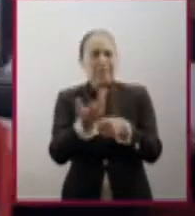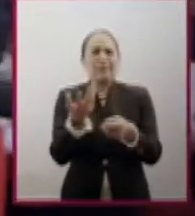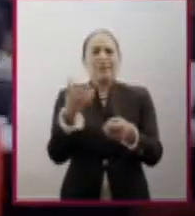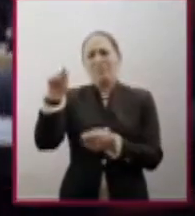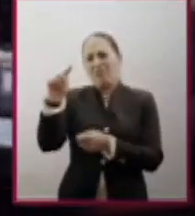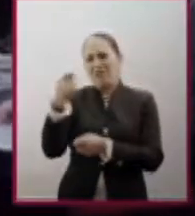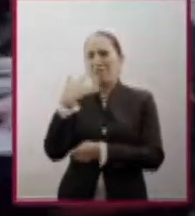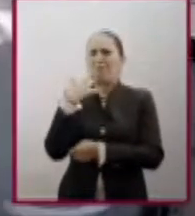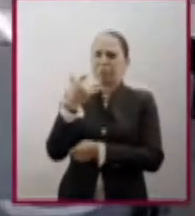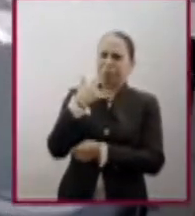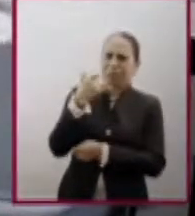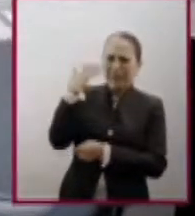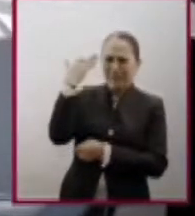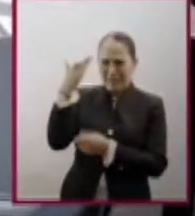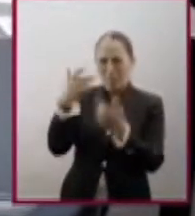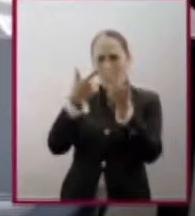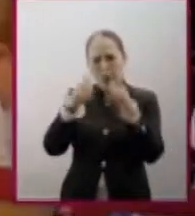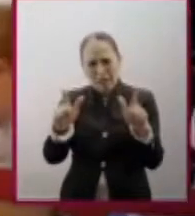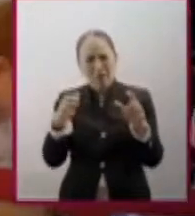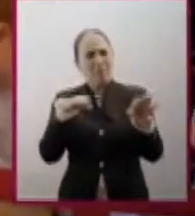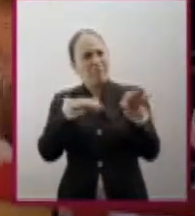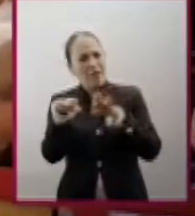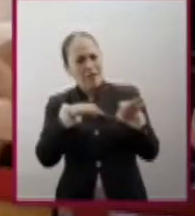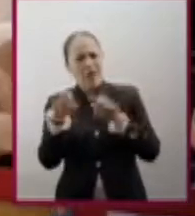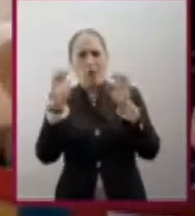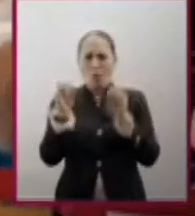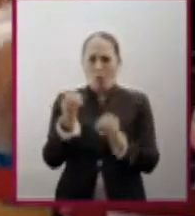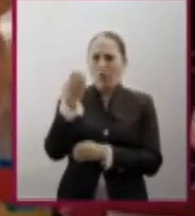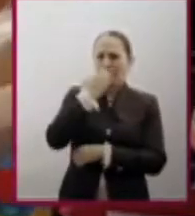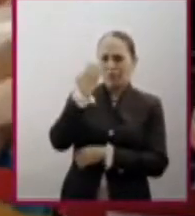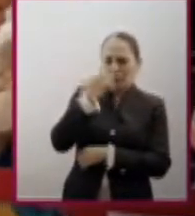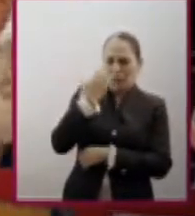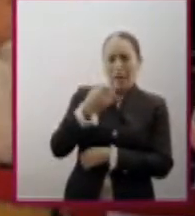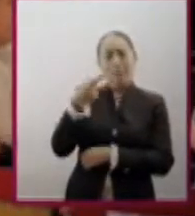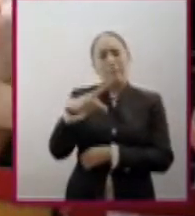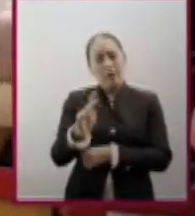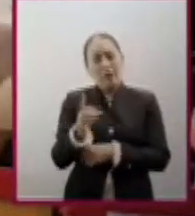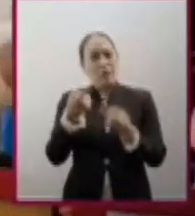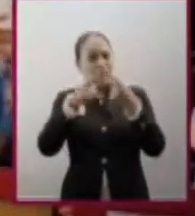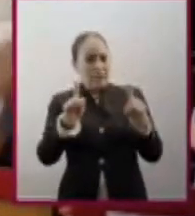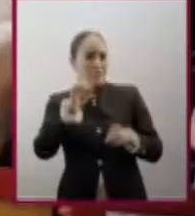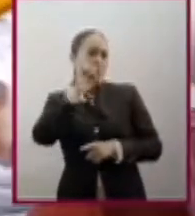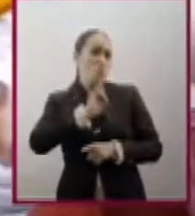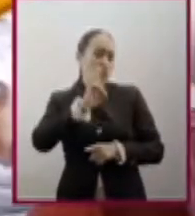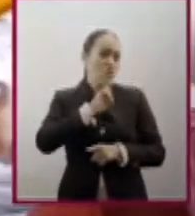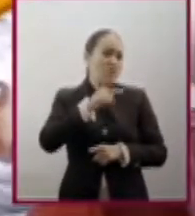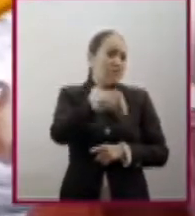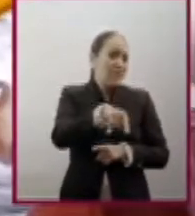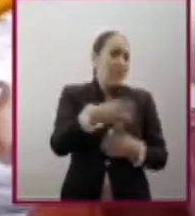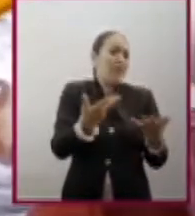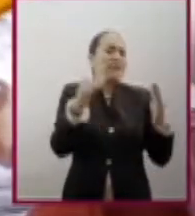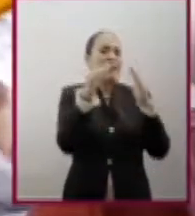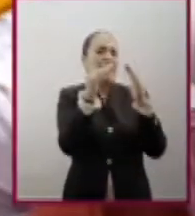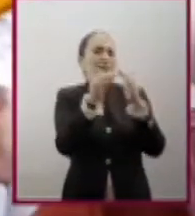libre, ir a trabajar o a la escuela, mientras que las mujeres debían quedarse a cuidar la